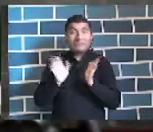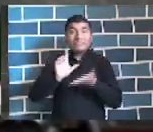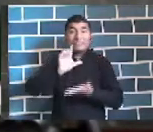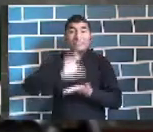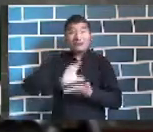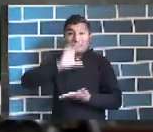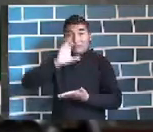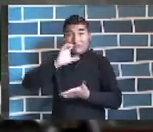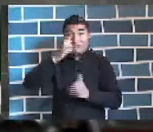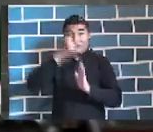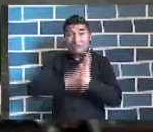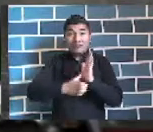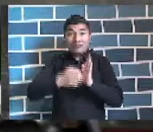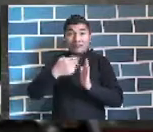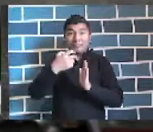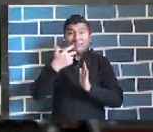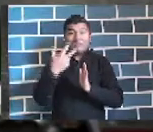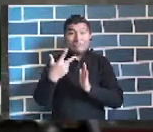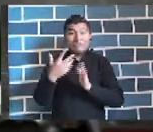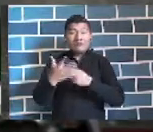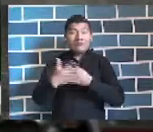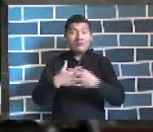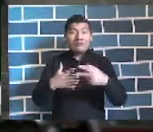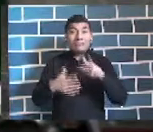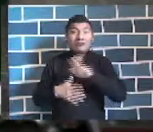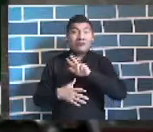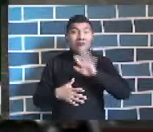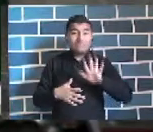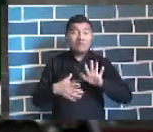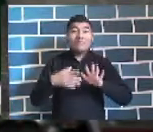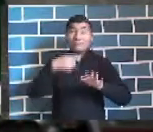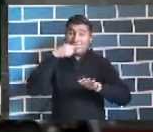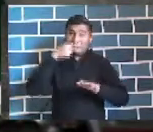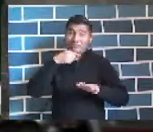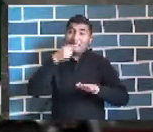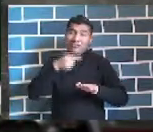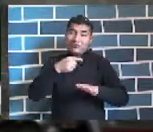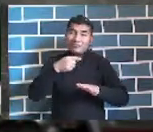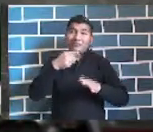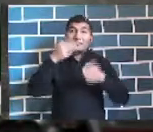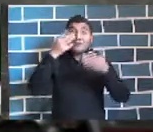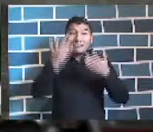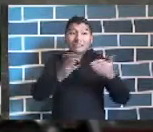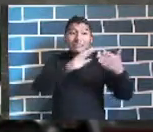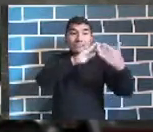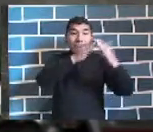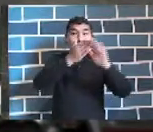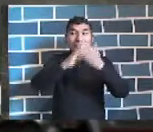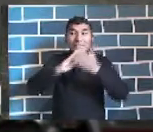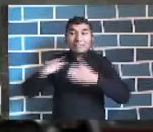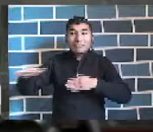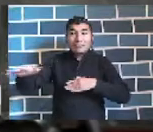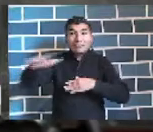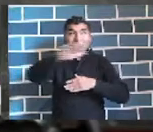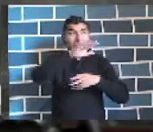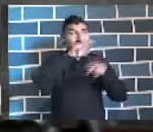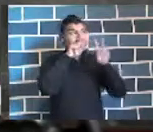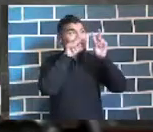Lucas 23:35 indica: estaba el pueblo